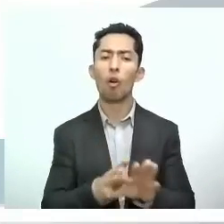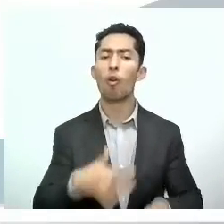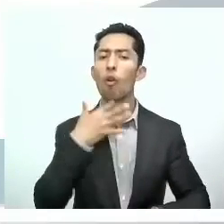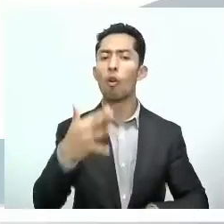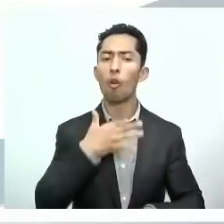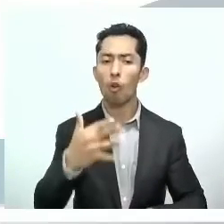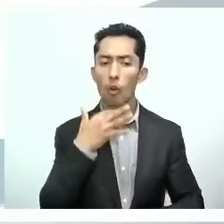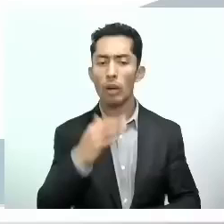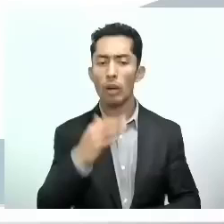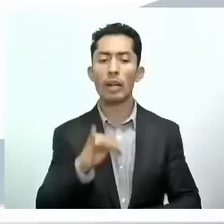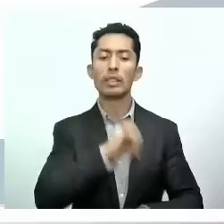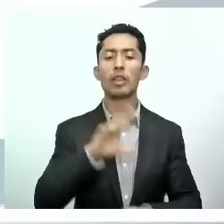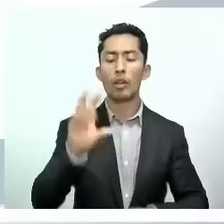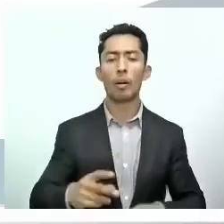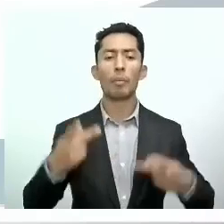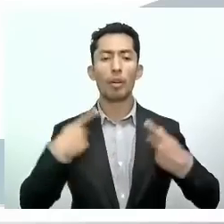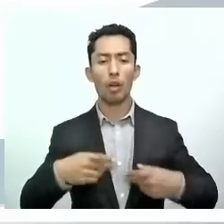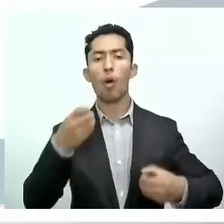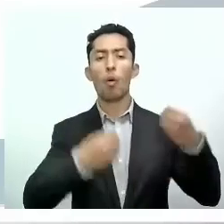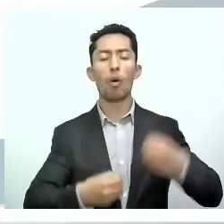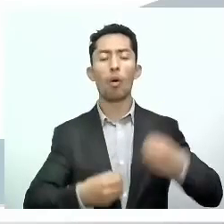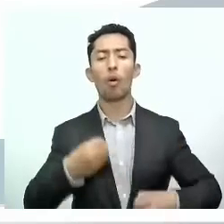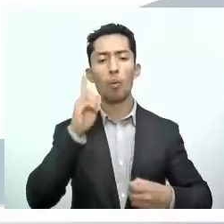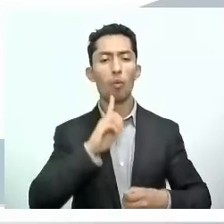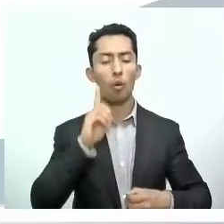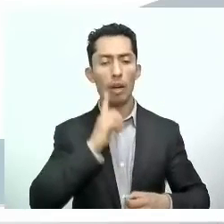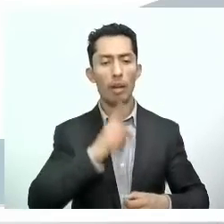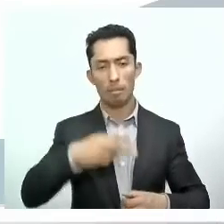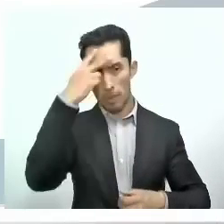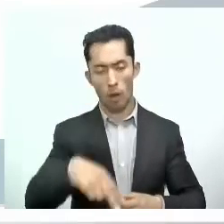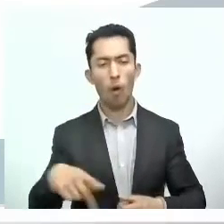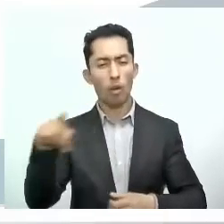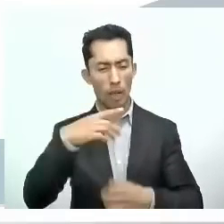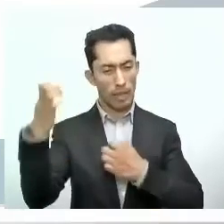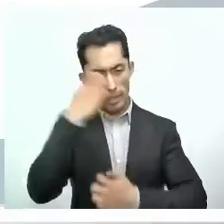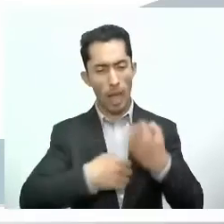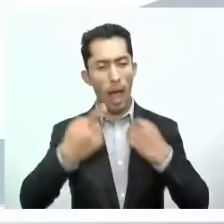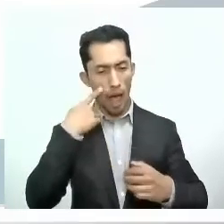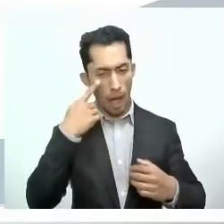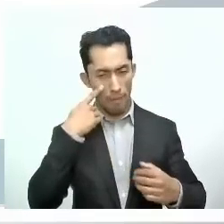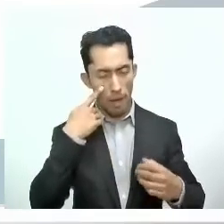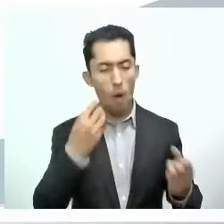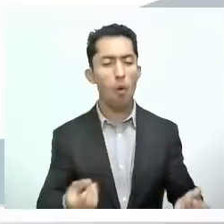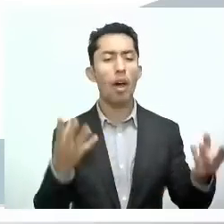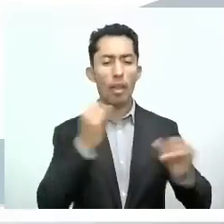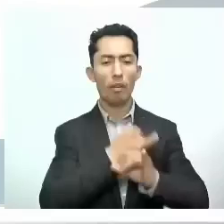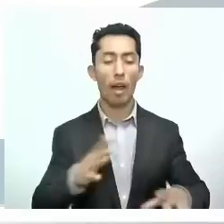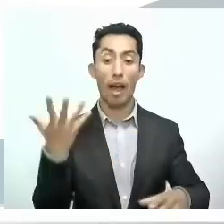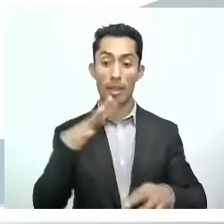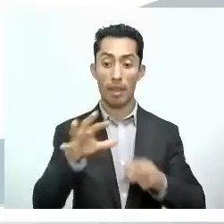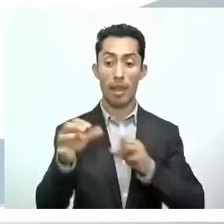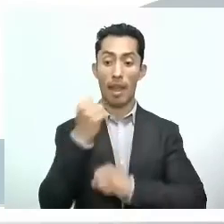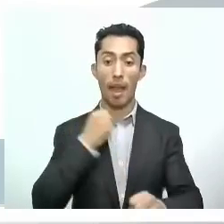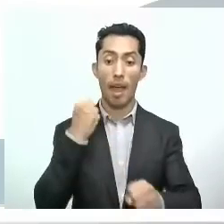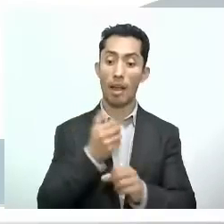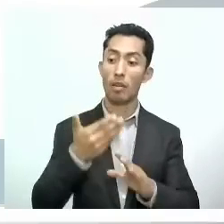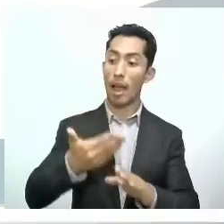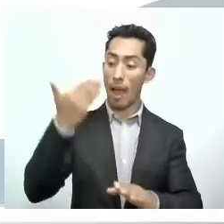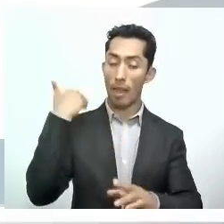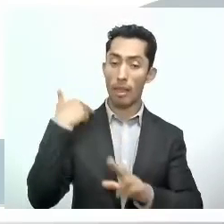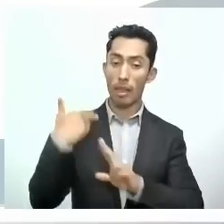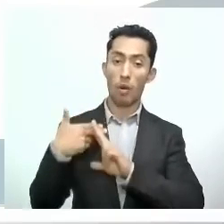de las juzgadoras en México. Y si analizamos los números en los últimos 10 años, vemos como